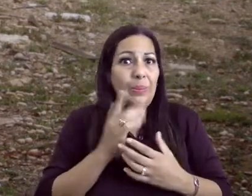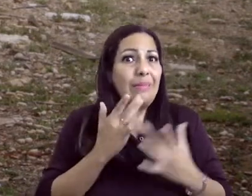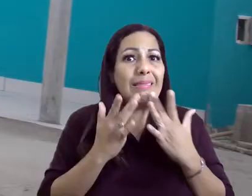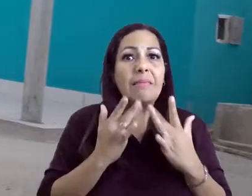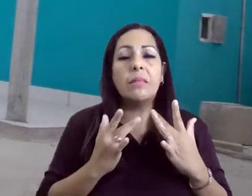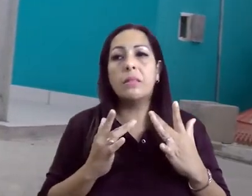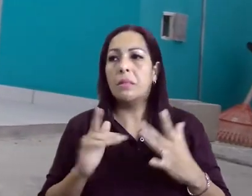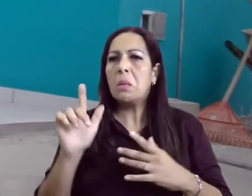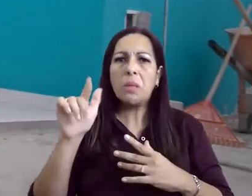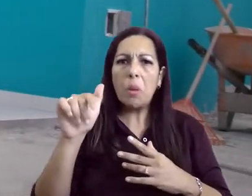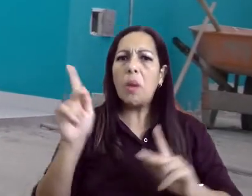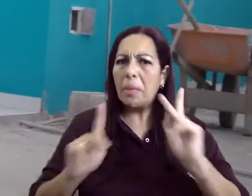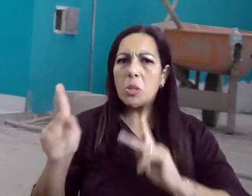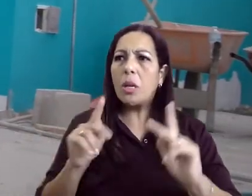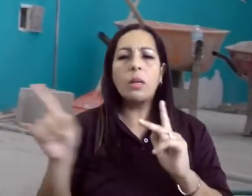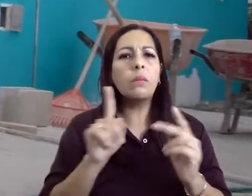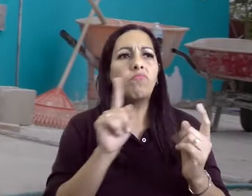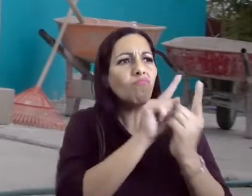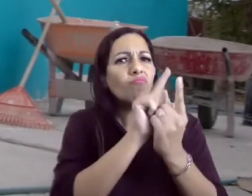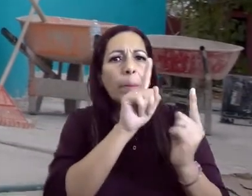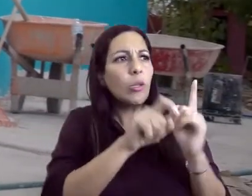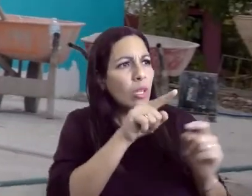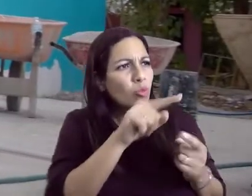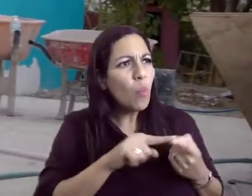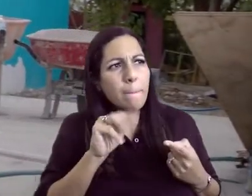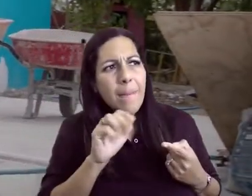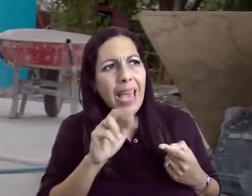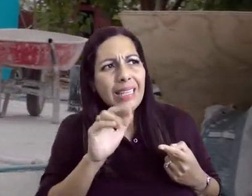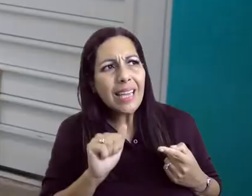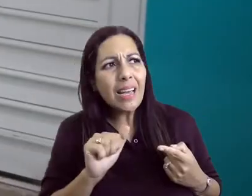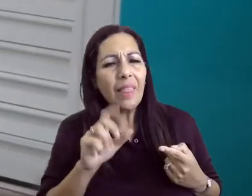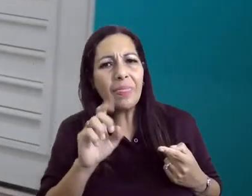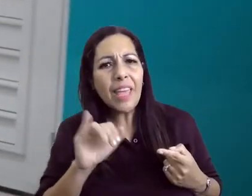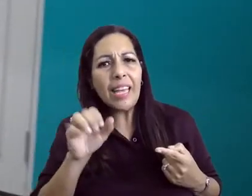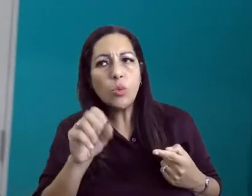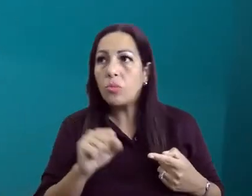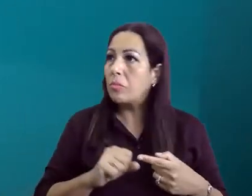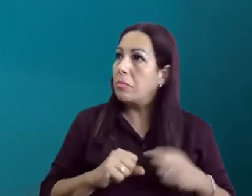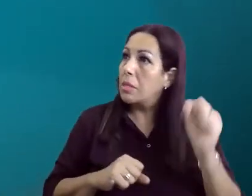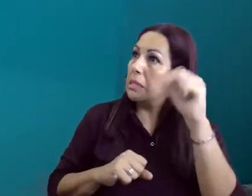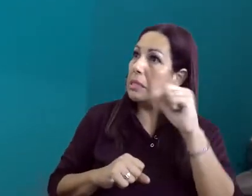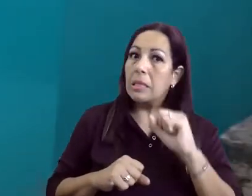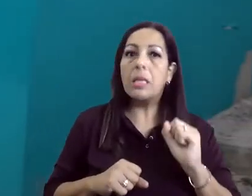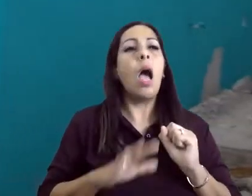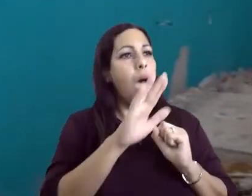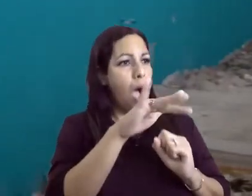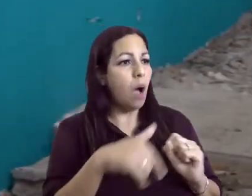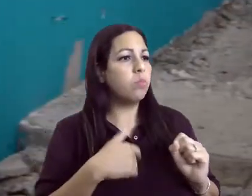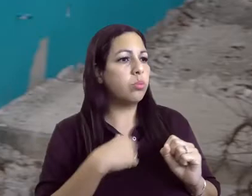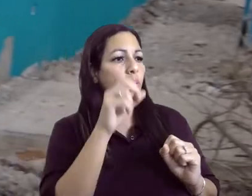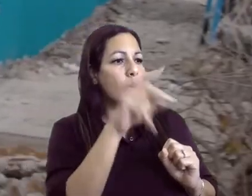pasamos aparecieron algunas personas preguntándose si yo era maría que se deje su piedra y yo le dije que si yo entonces se